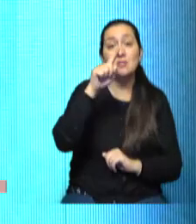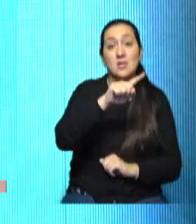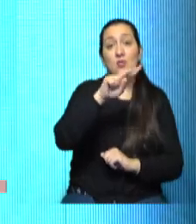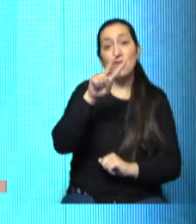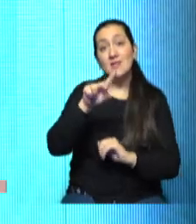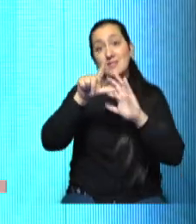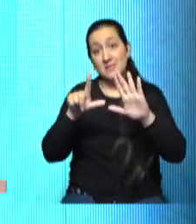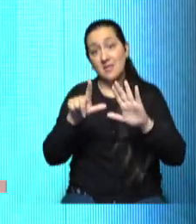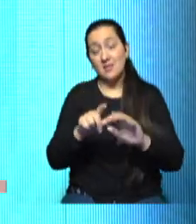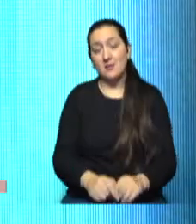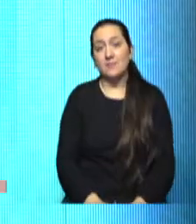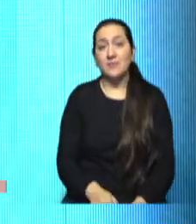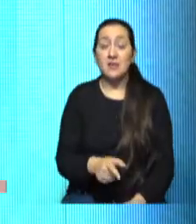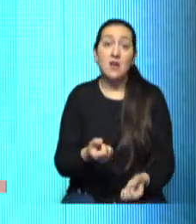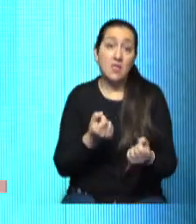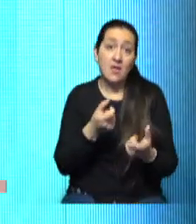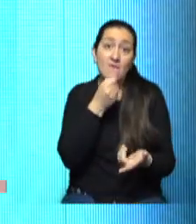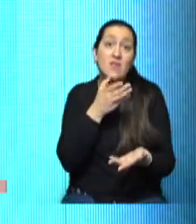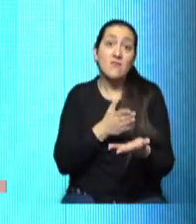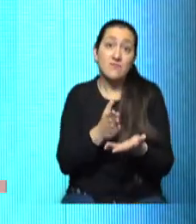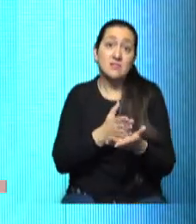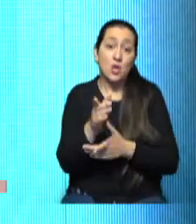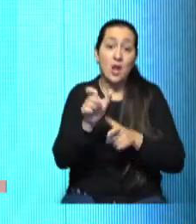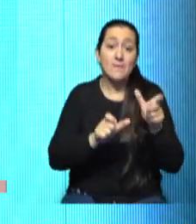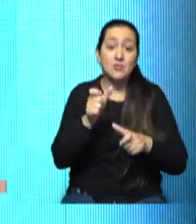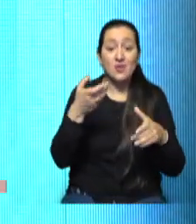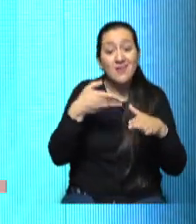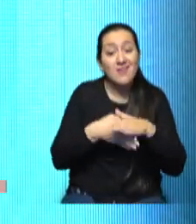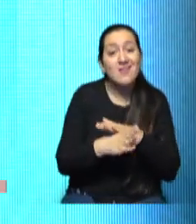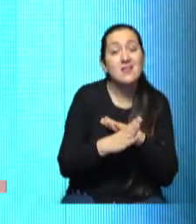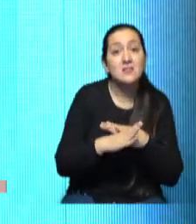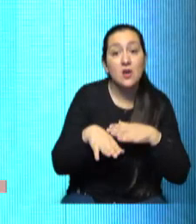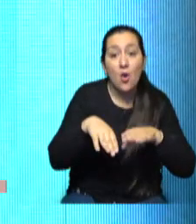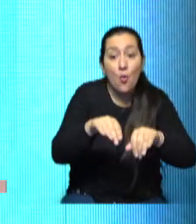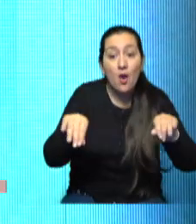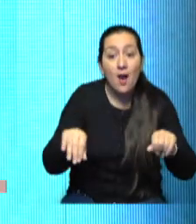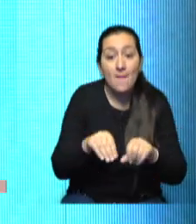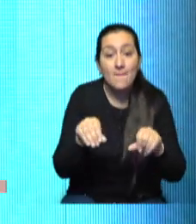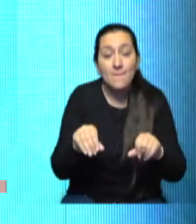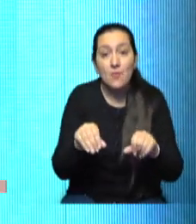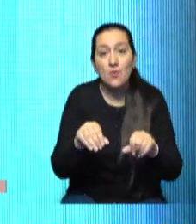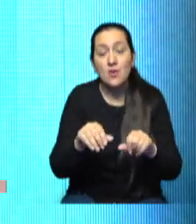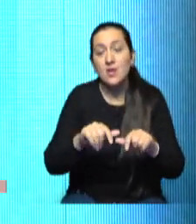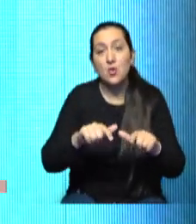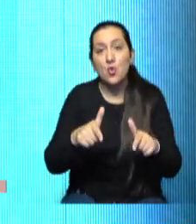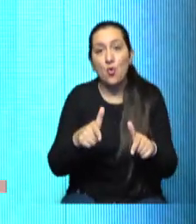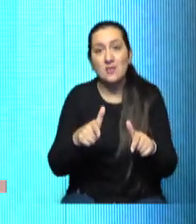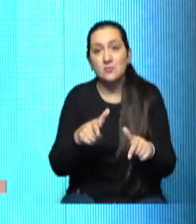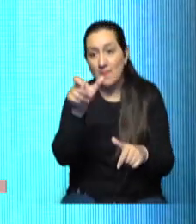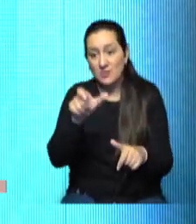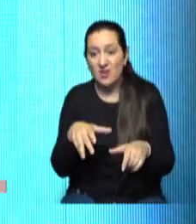que es discutible pero que le da cierto beneficios a aquellos que ingresan a un campo de colonización y no tienen el típico perfil de Colón